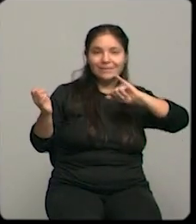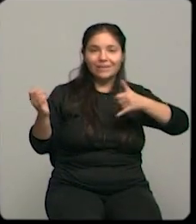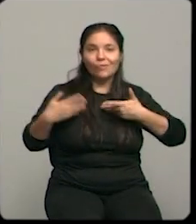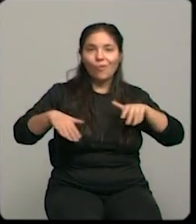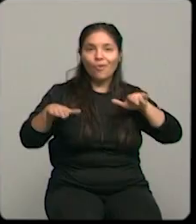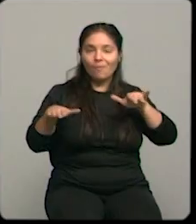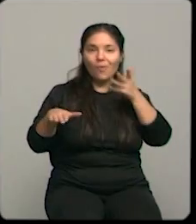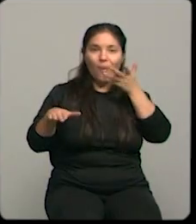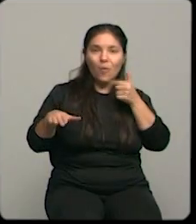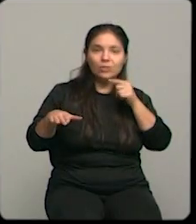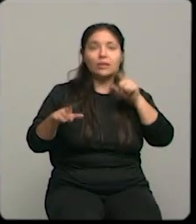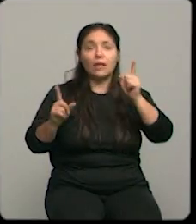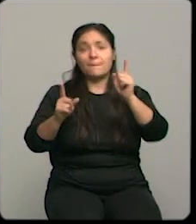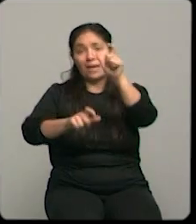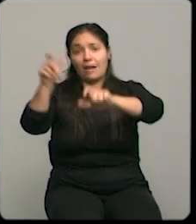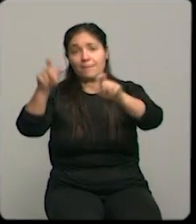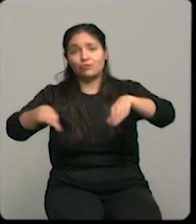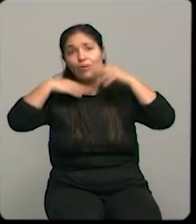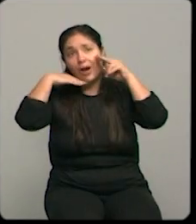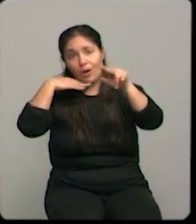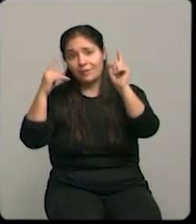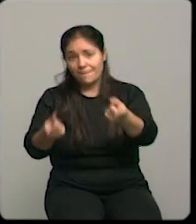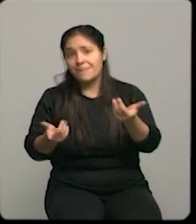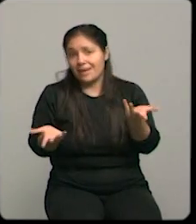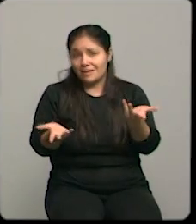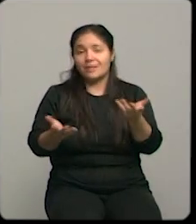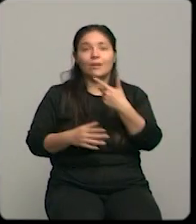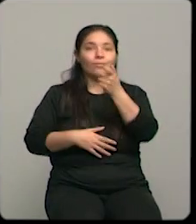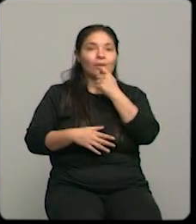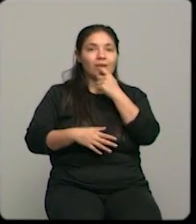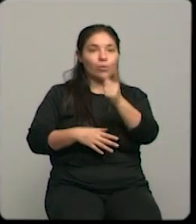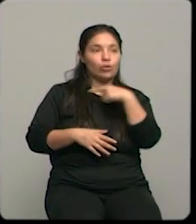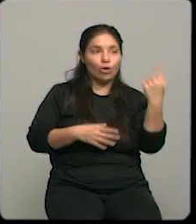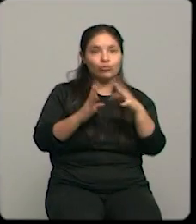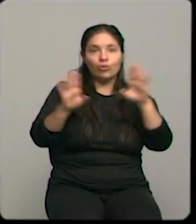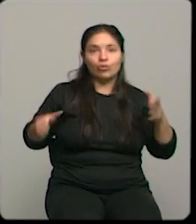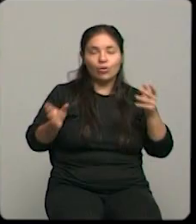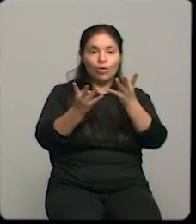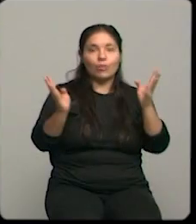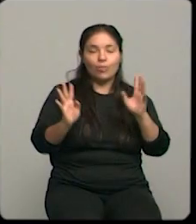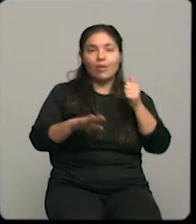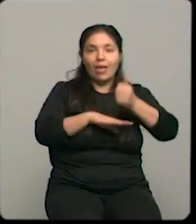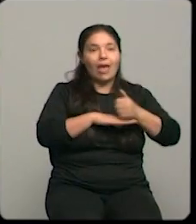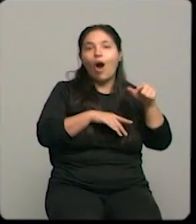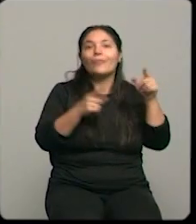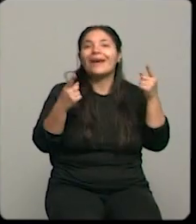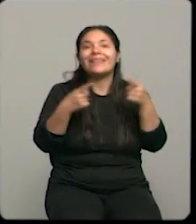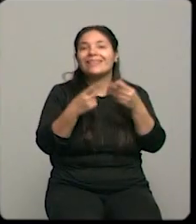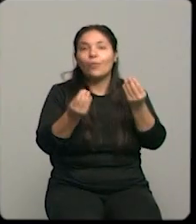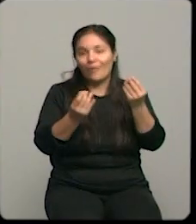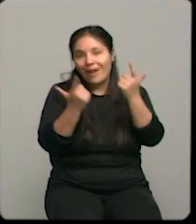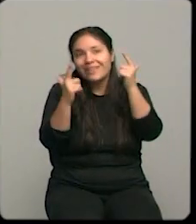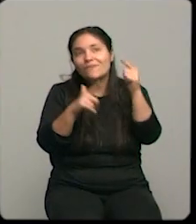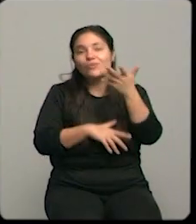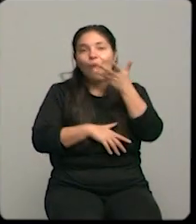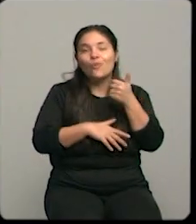Todos cómodos, porque siempre digo, acá estamos en nuestra sala de conciertos y la razón de ser que tenemos, en definitiva, es esa. Uno tal vez se